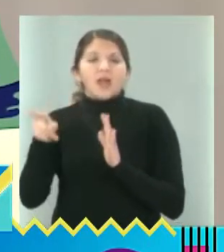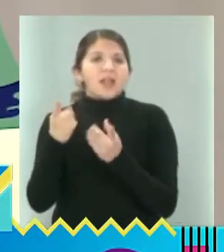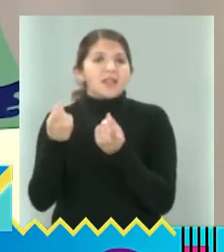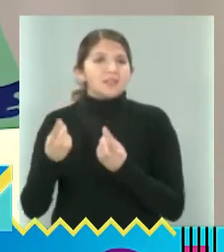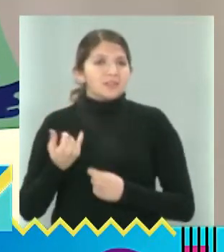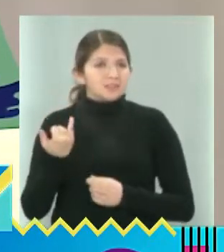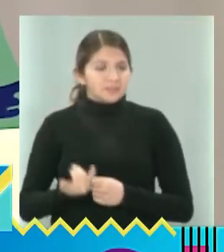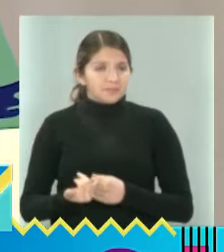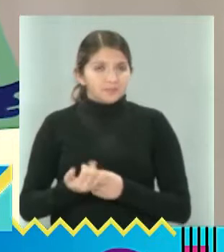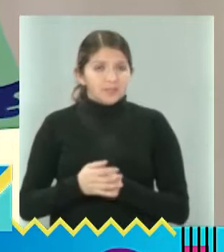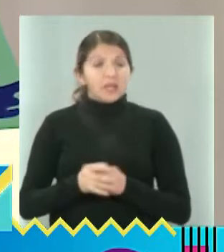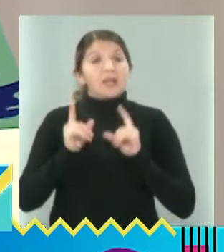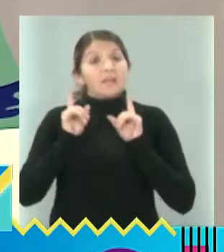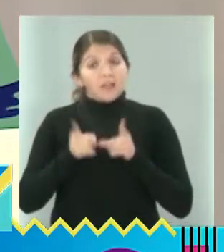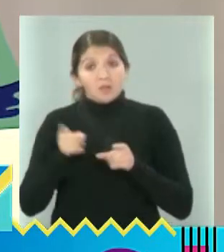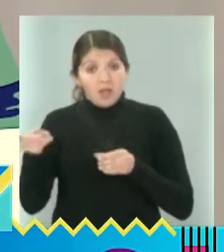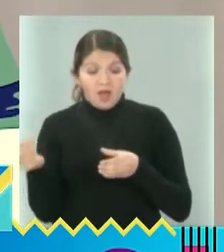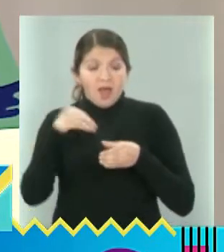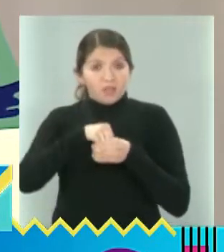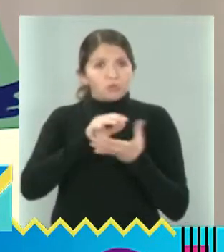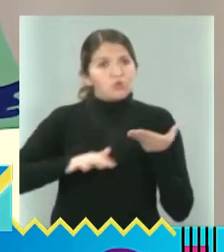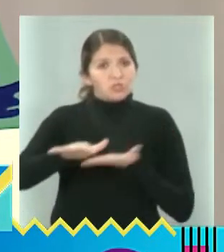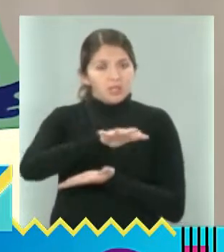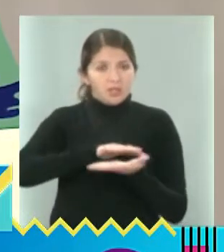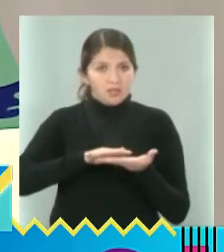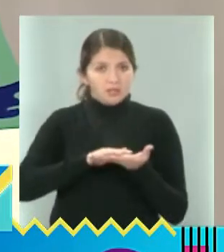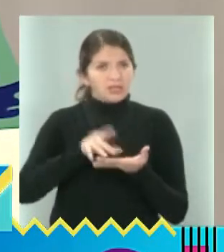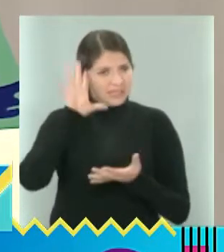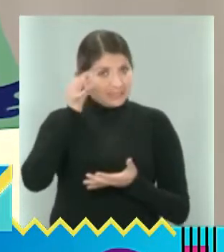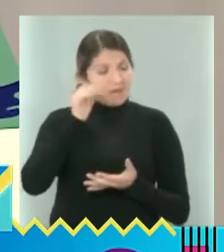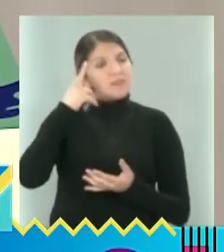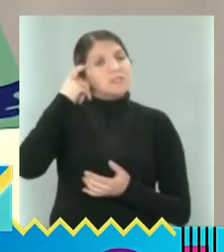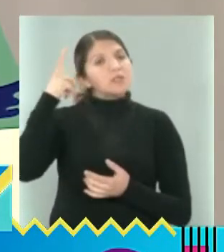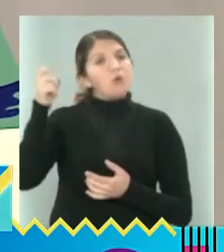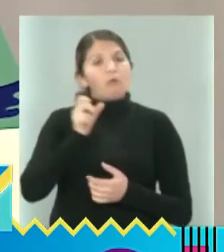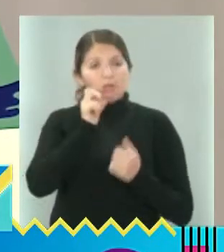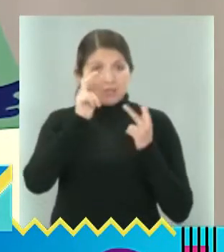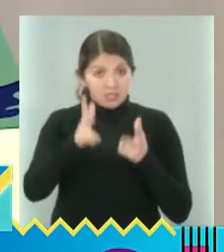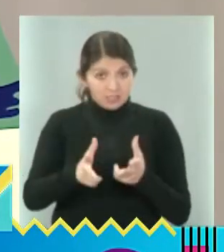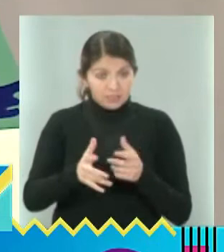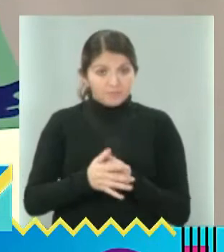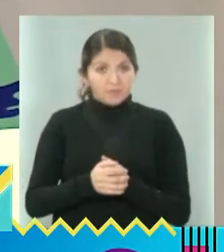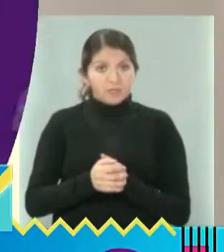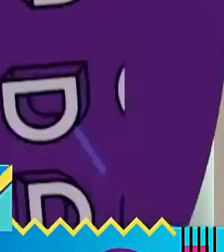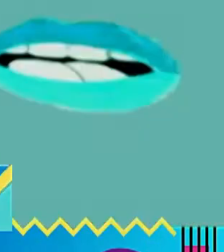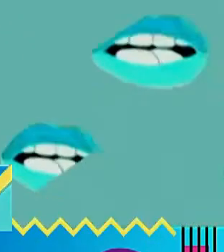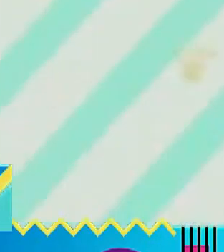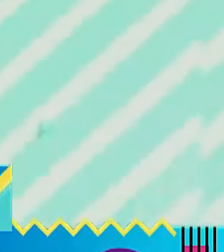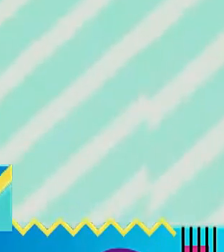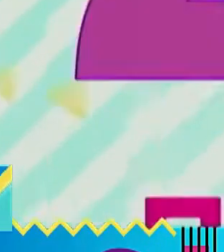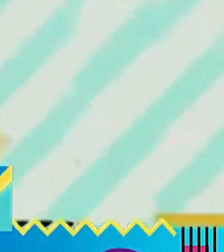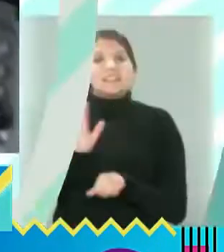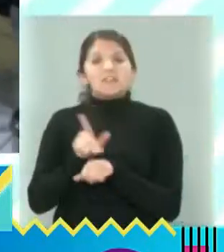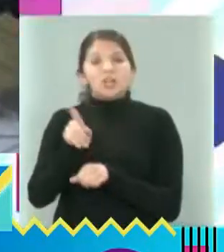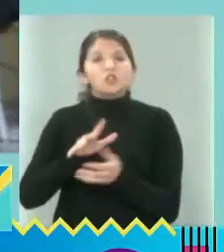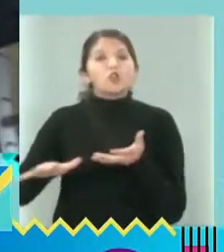también de acuerdo a ser parte de una sociedad mejor. Ustedes saben que hay psicólogos que hablan del hombre en tanto que ser social, ¿verdad? Claro. Por supuesto, la persona